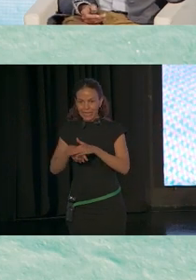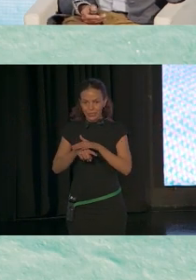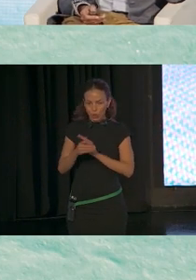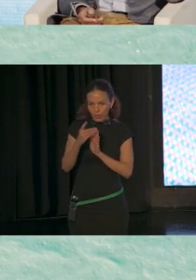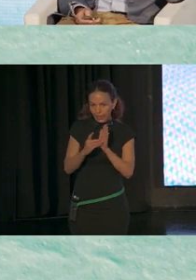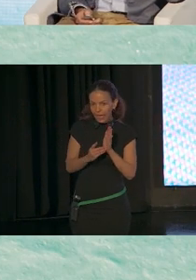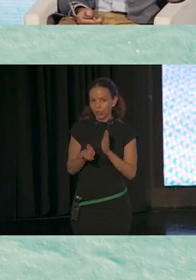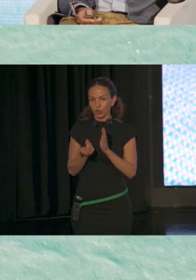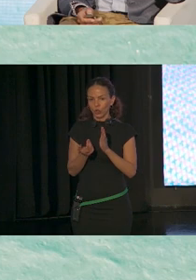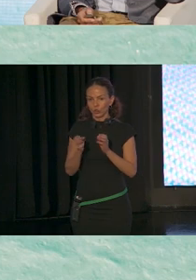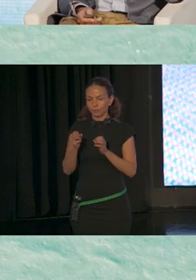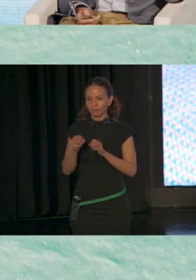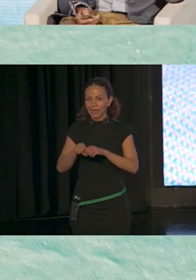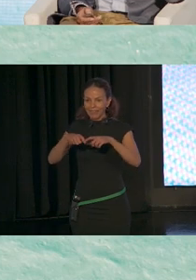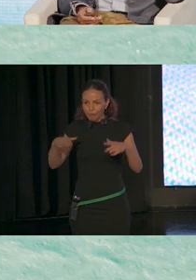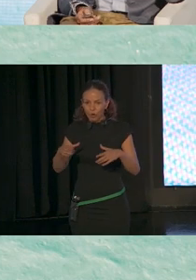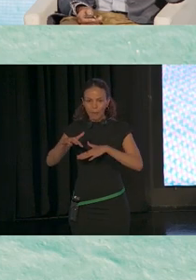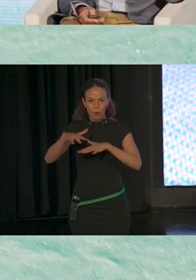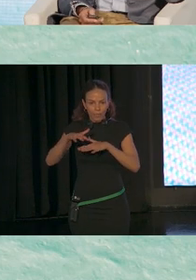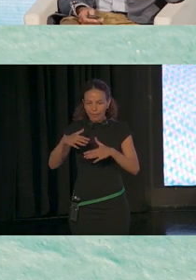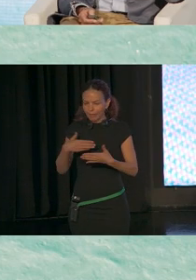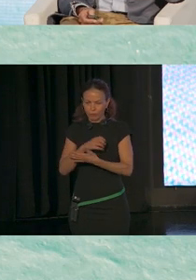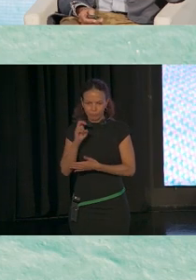datos, plataformas, movilidad, etc.